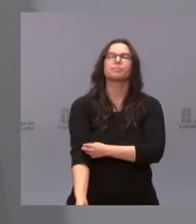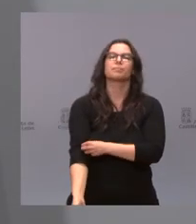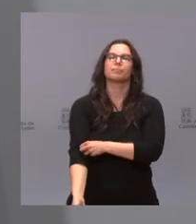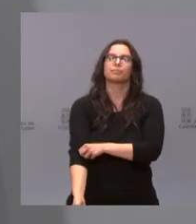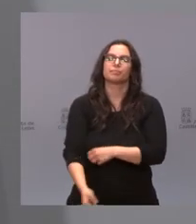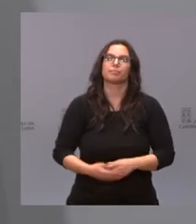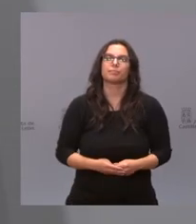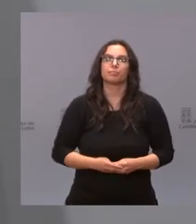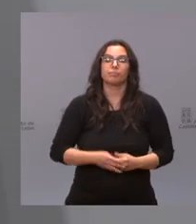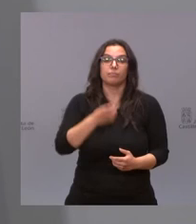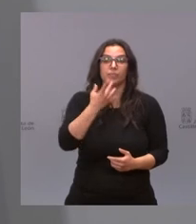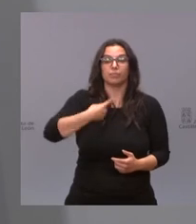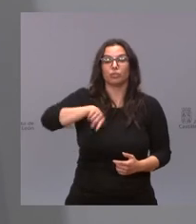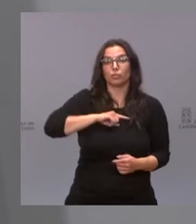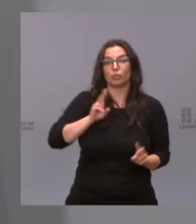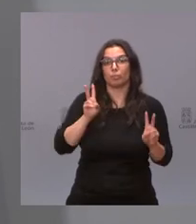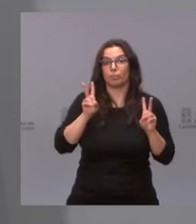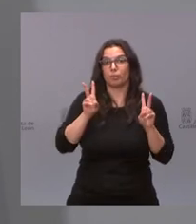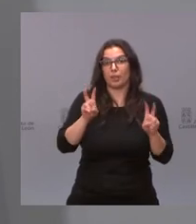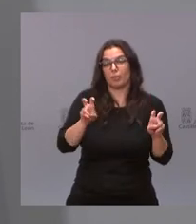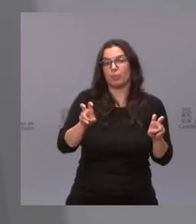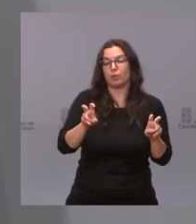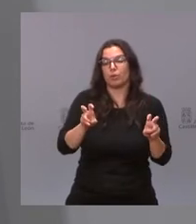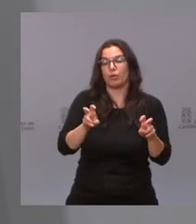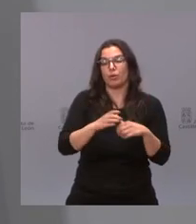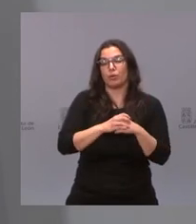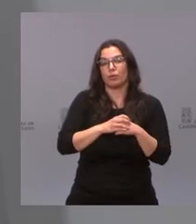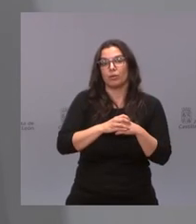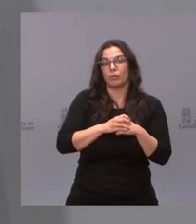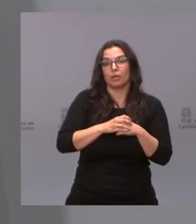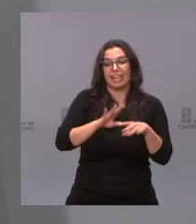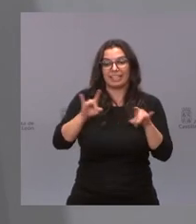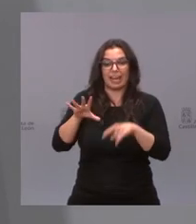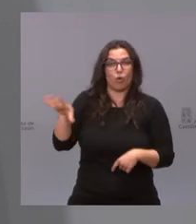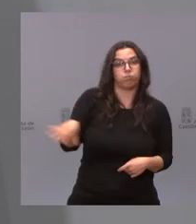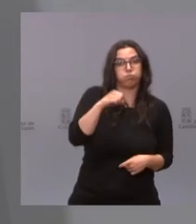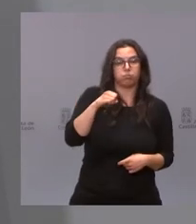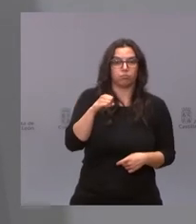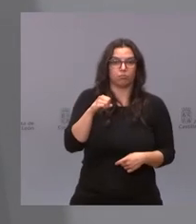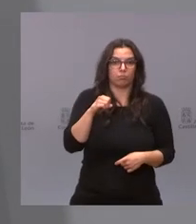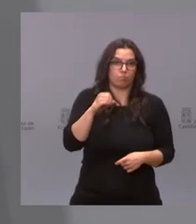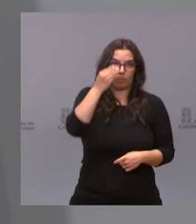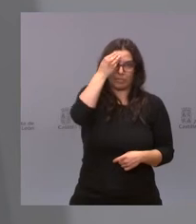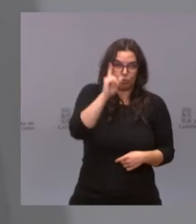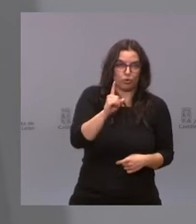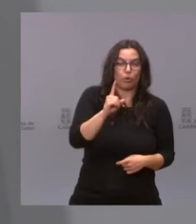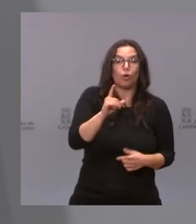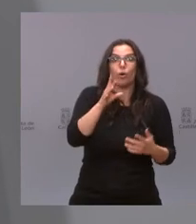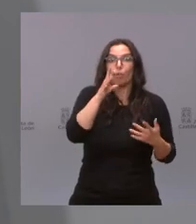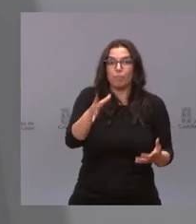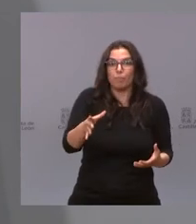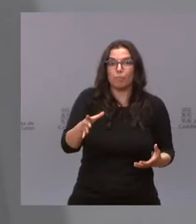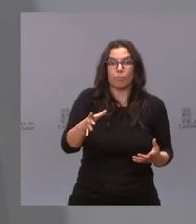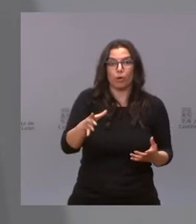Bien, nosotros en principio no nos planteamos expropiar los terrenos porque la Junta, la Gerencia, el SACIL no